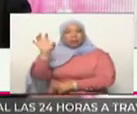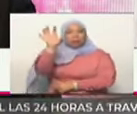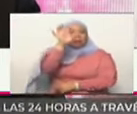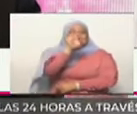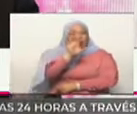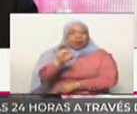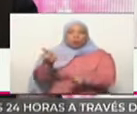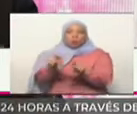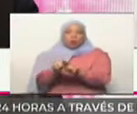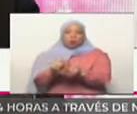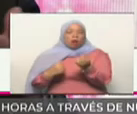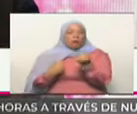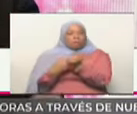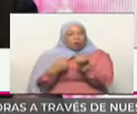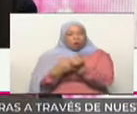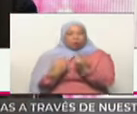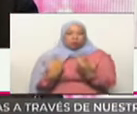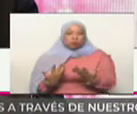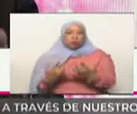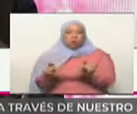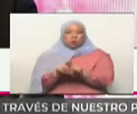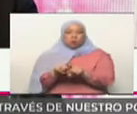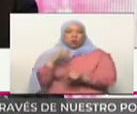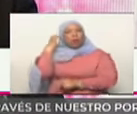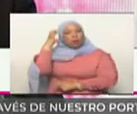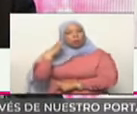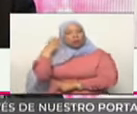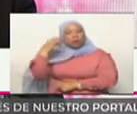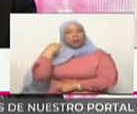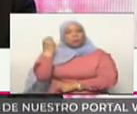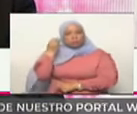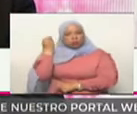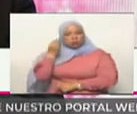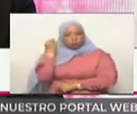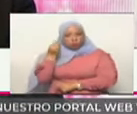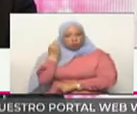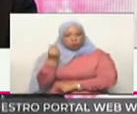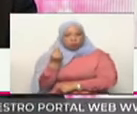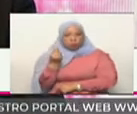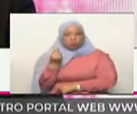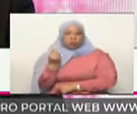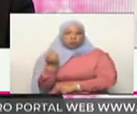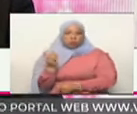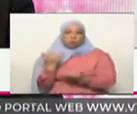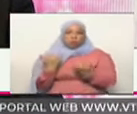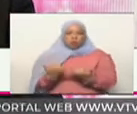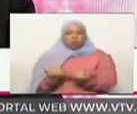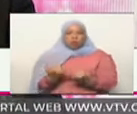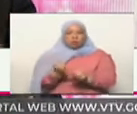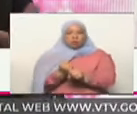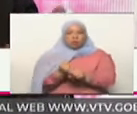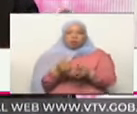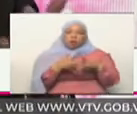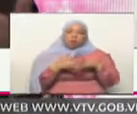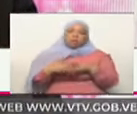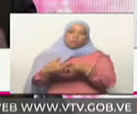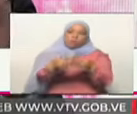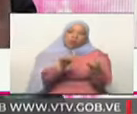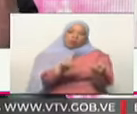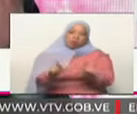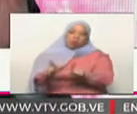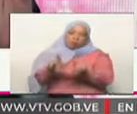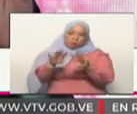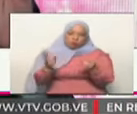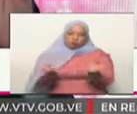países satélites, lamentablemente la élite europea, creyó que había llegado el reinado definitivo de ese